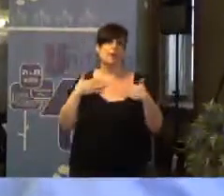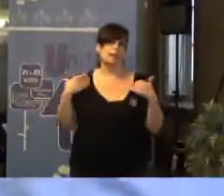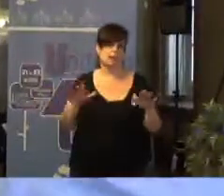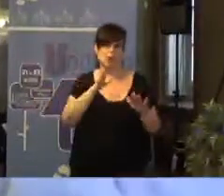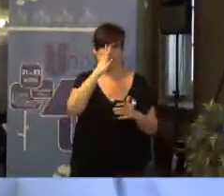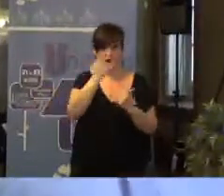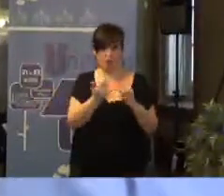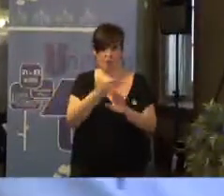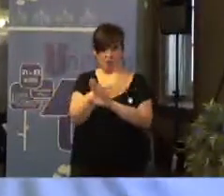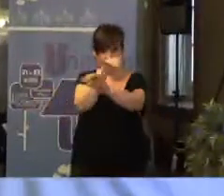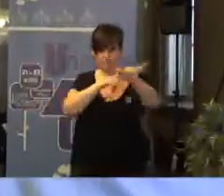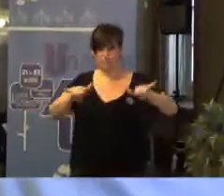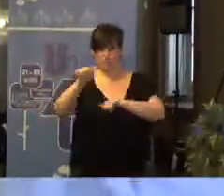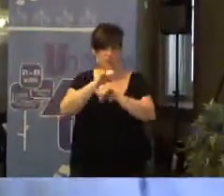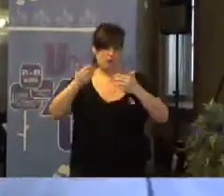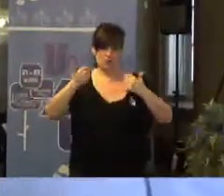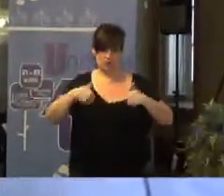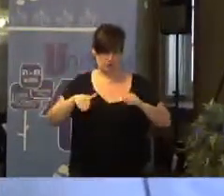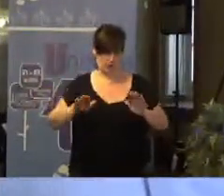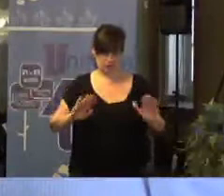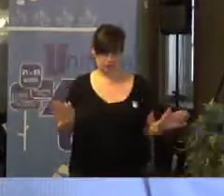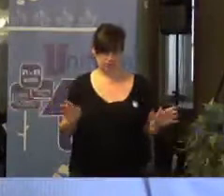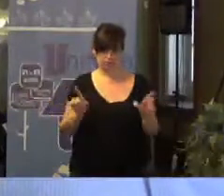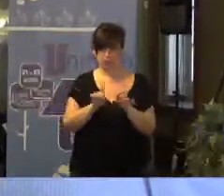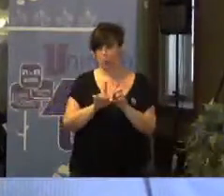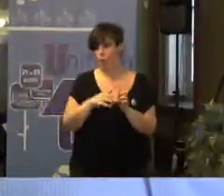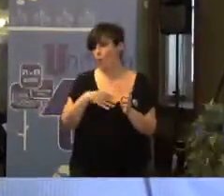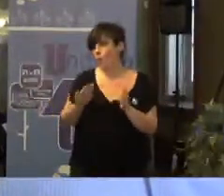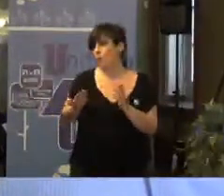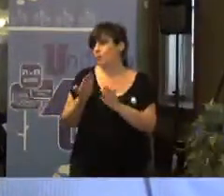como unha barra americana en onde escolles un whisky ou un